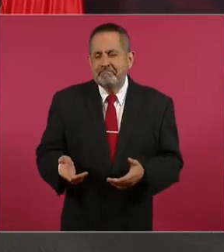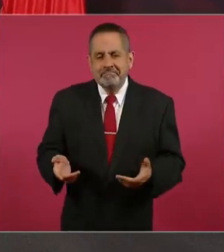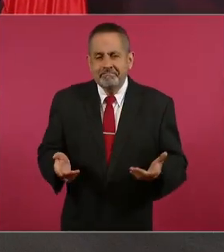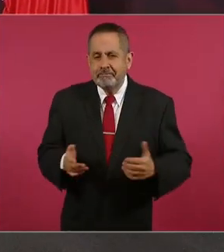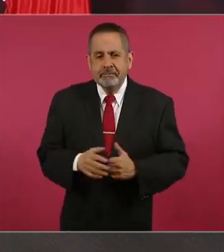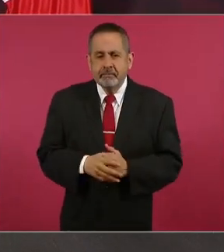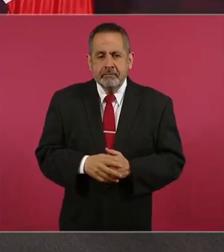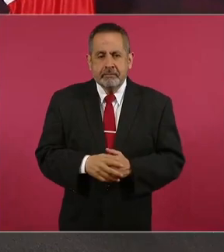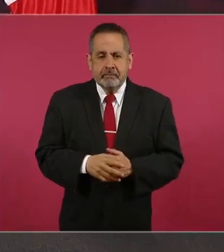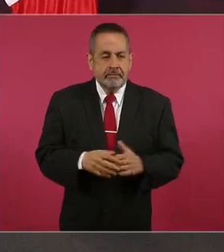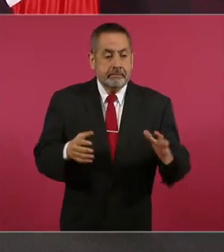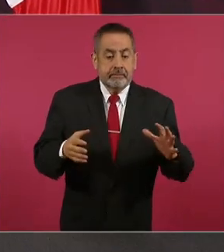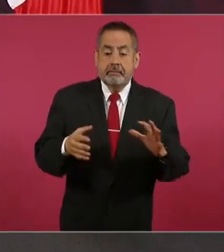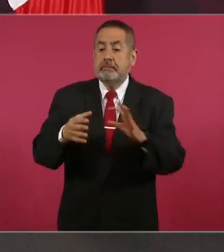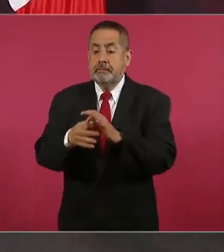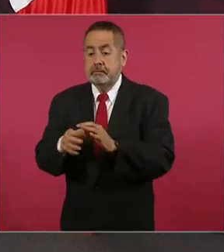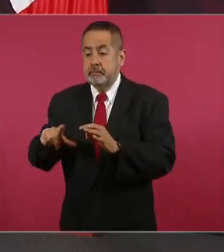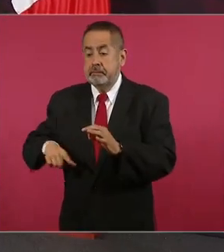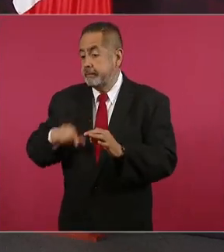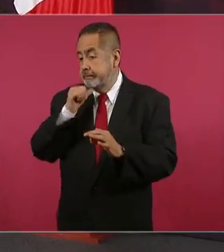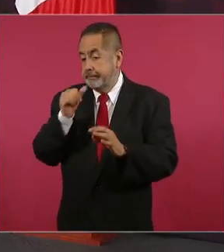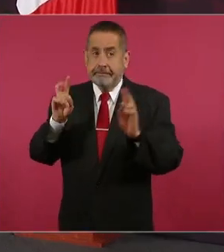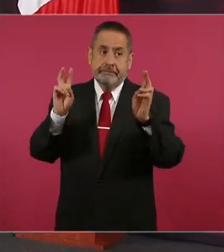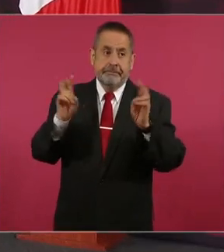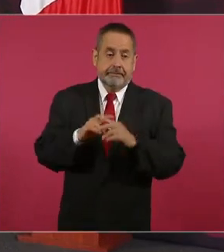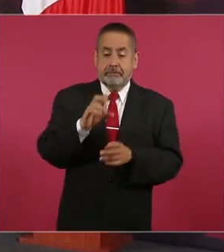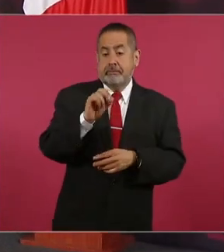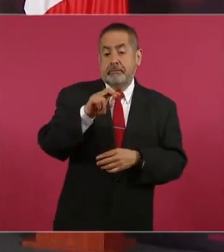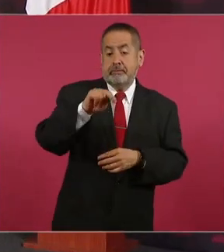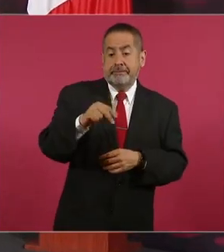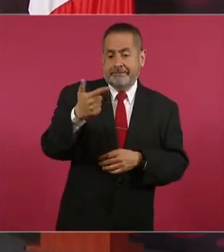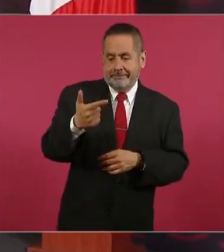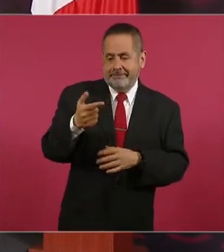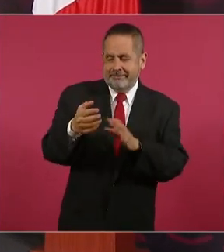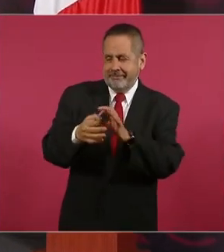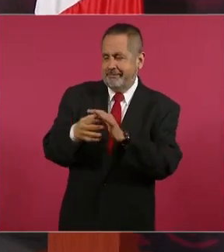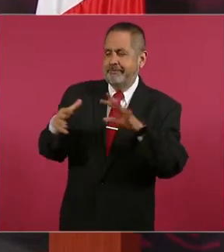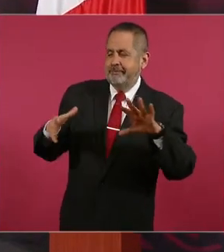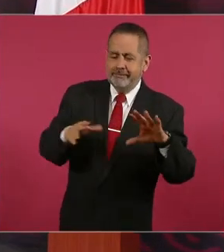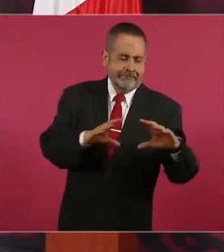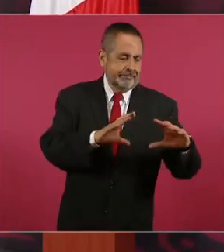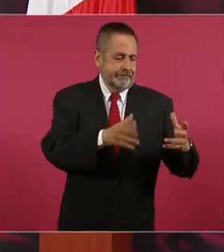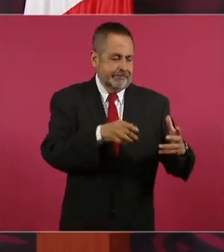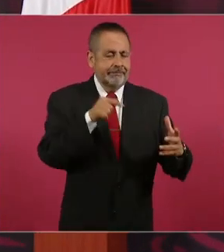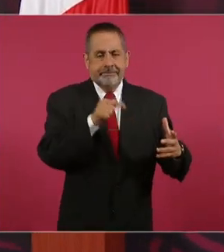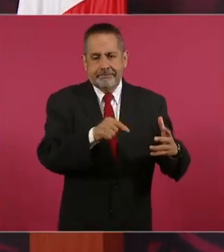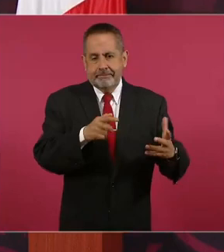o no gubernamentales, que eso es todavía